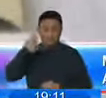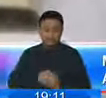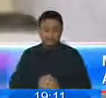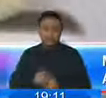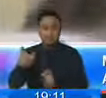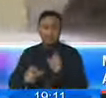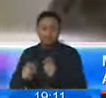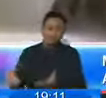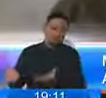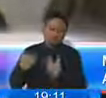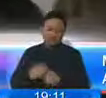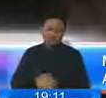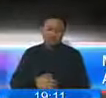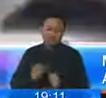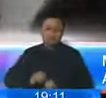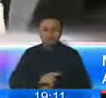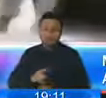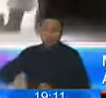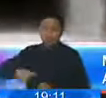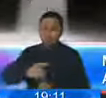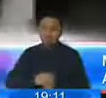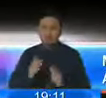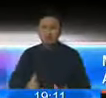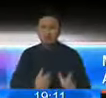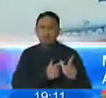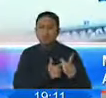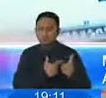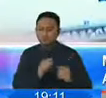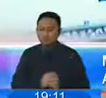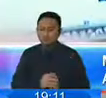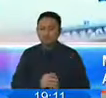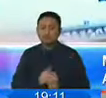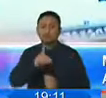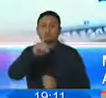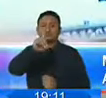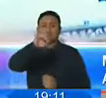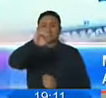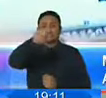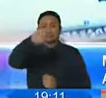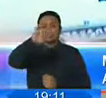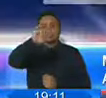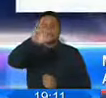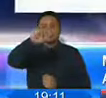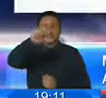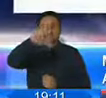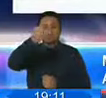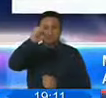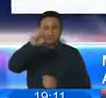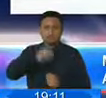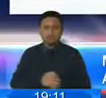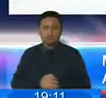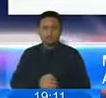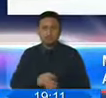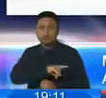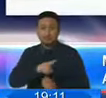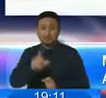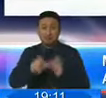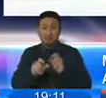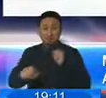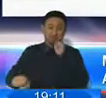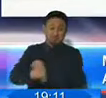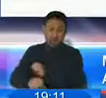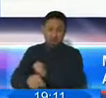a sus seguidores, a quienes los han nombrado como guerreros digitales, a defenderlo de los ataques en redes que recibe de retractores de lo que fue